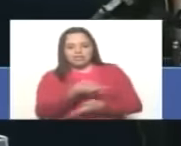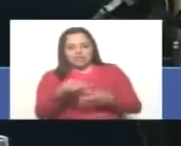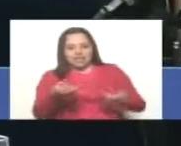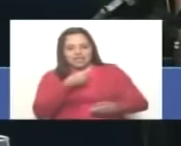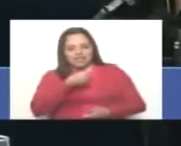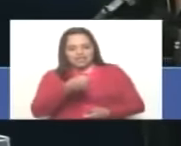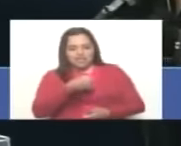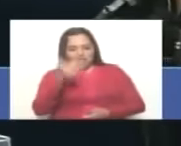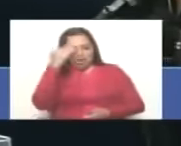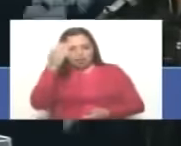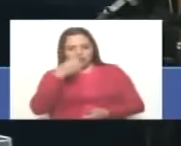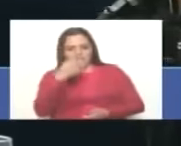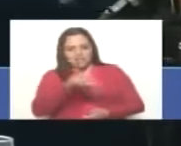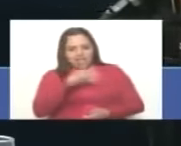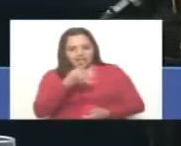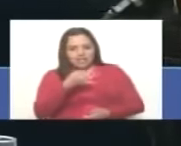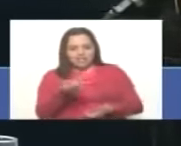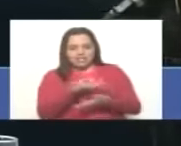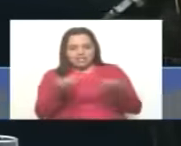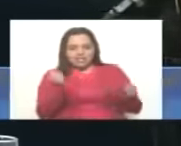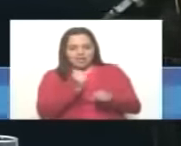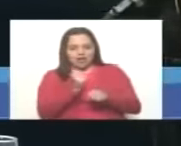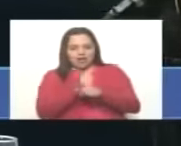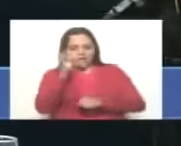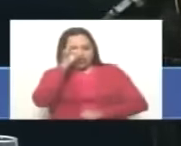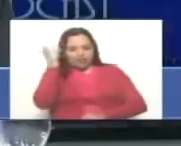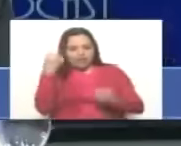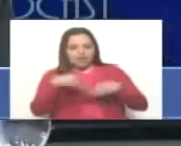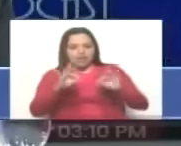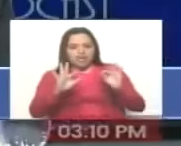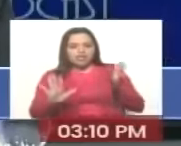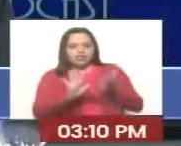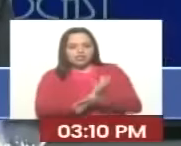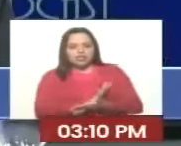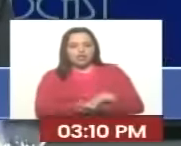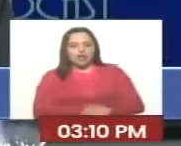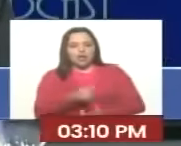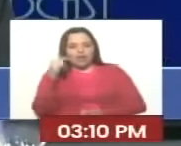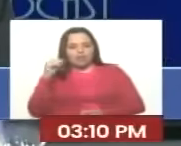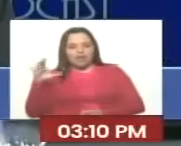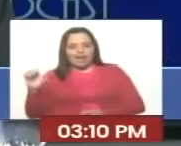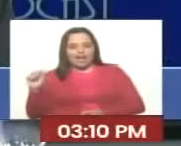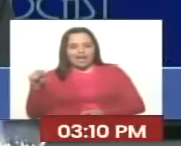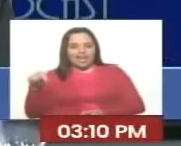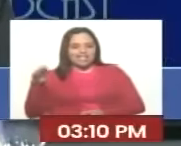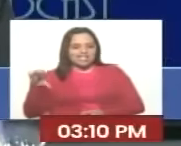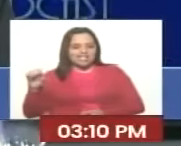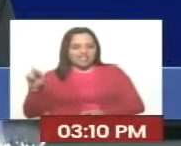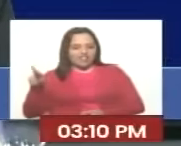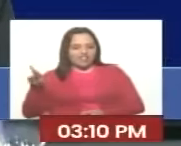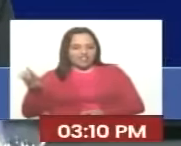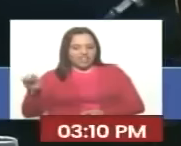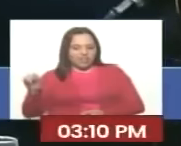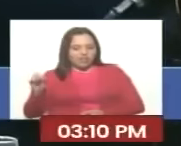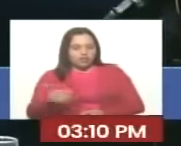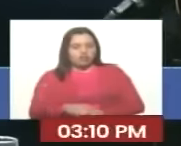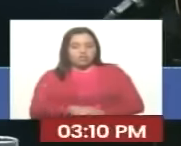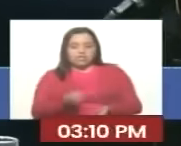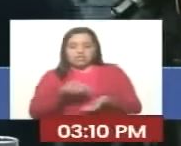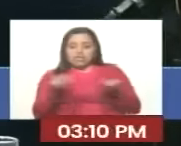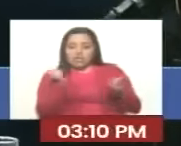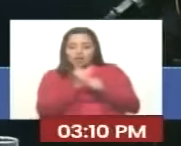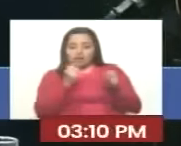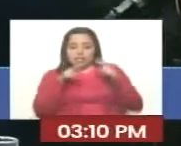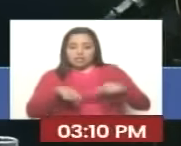tardes. Excelente trabajo del fiscal y su equipo de trabajo, en especial en el caso de Canserbero, tremendo trabajo de investigación con concluyentes y definitivos resultados. Y por